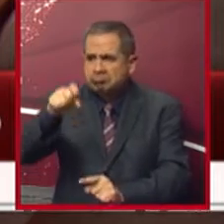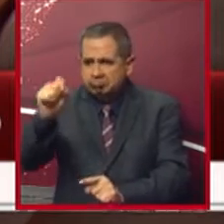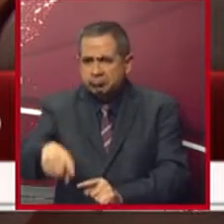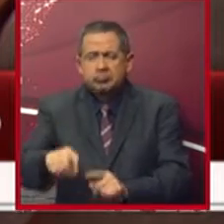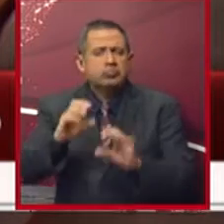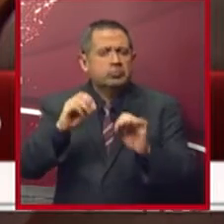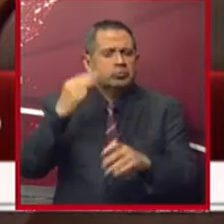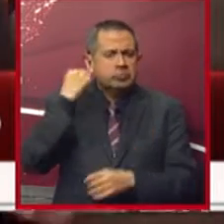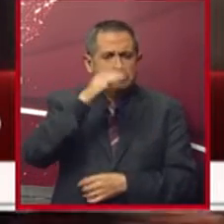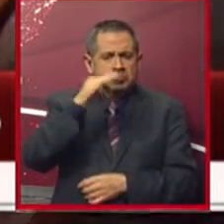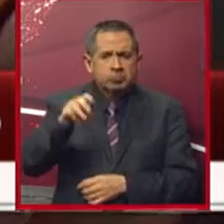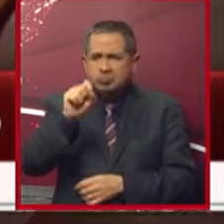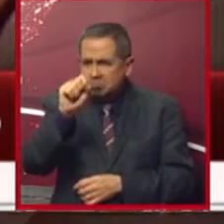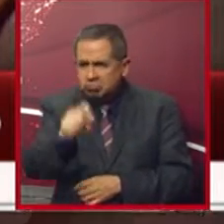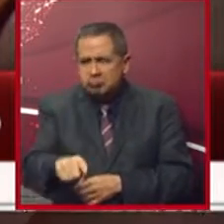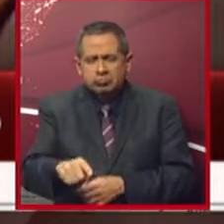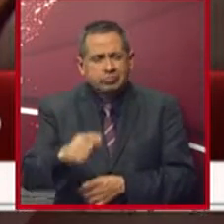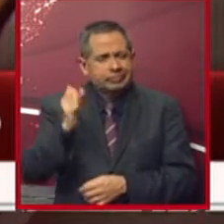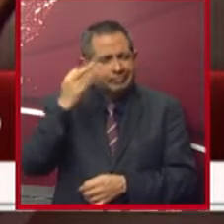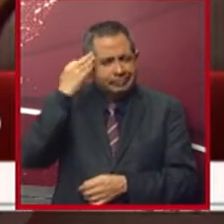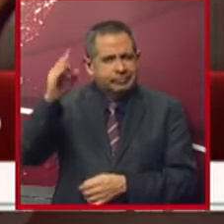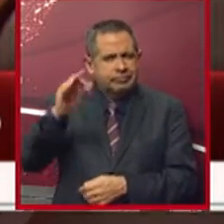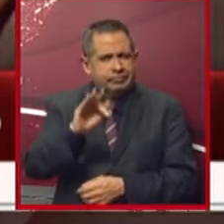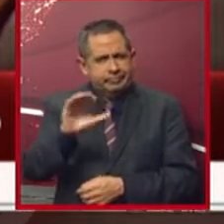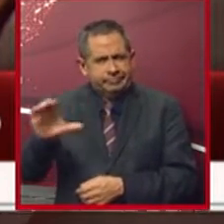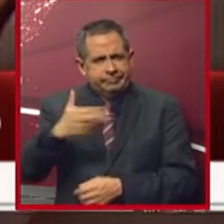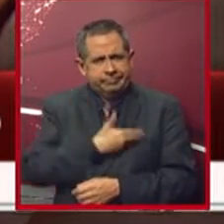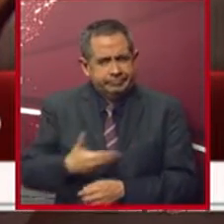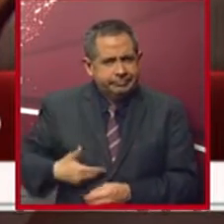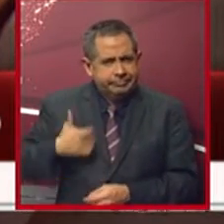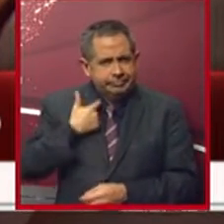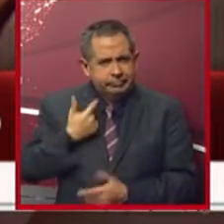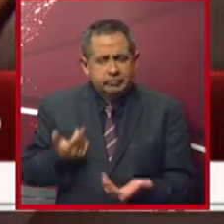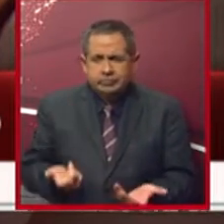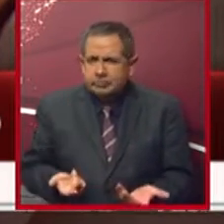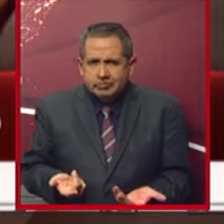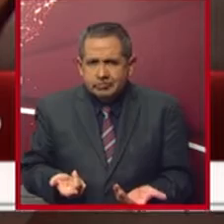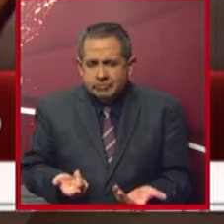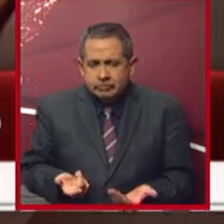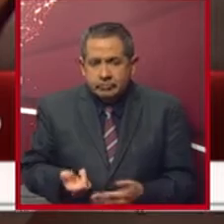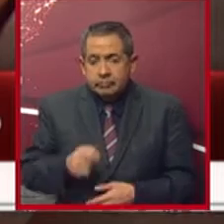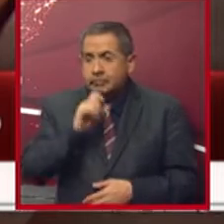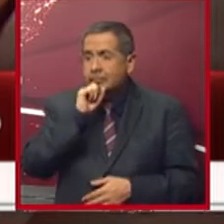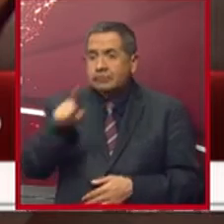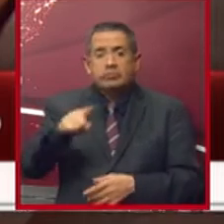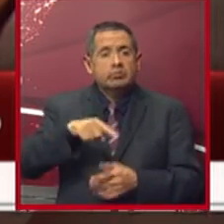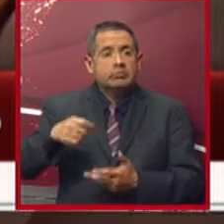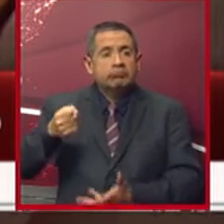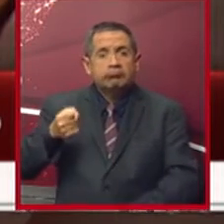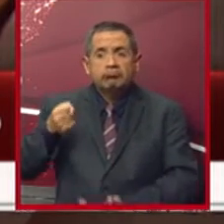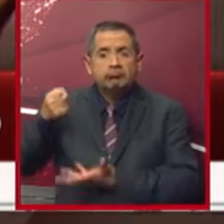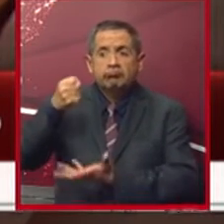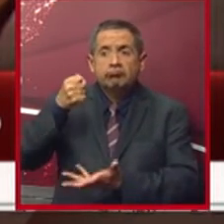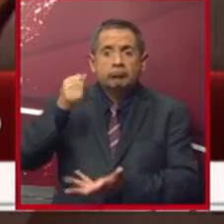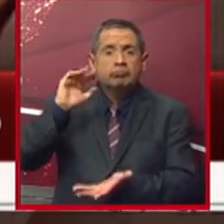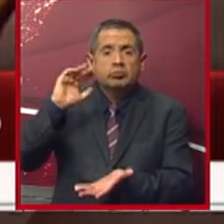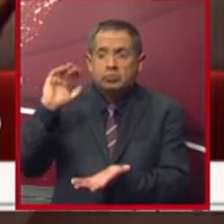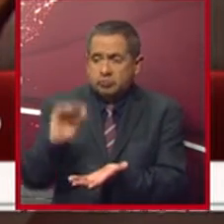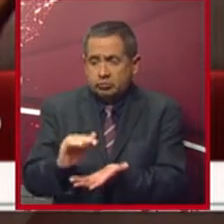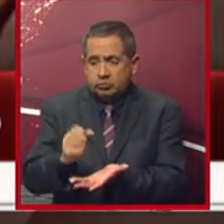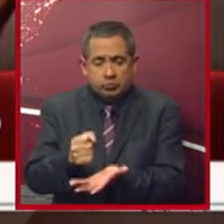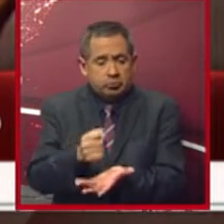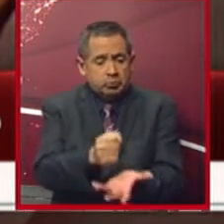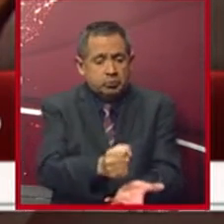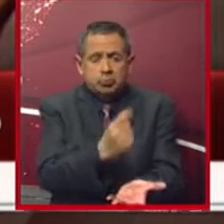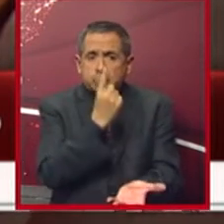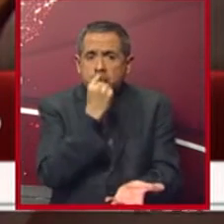del presidente Calderón. Pero además, ustedes han reducido los fondos para el desarrollo de las policías estatales